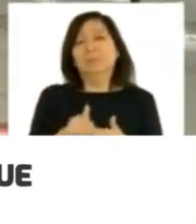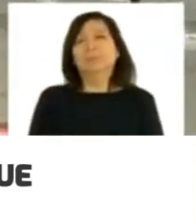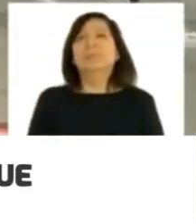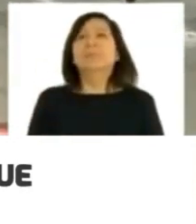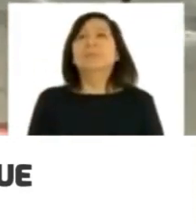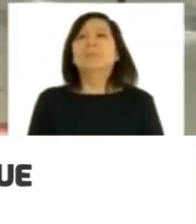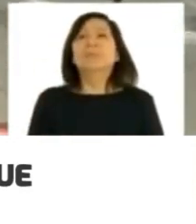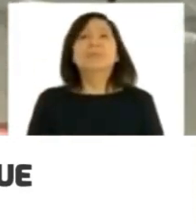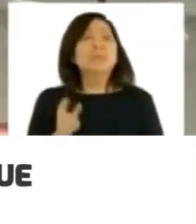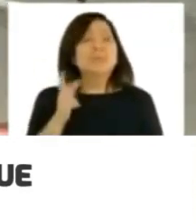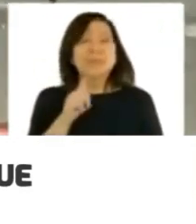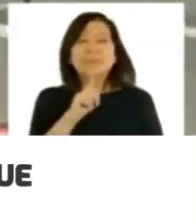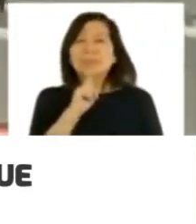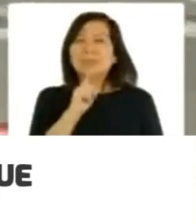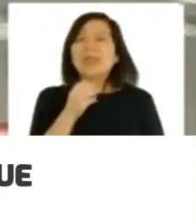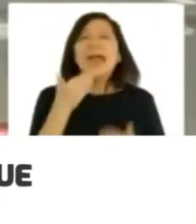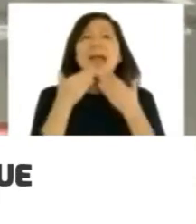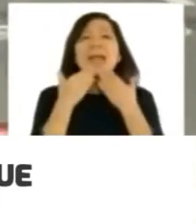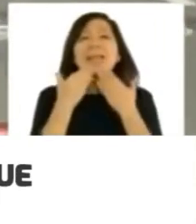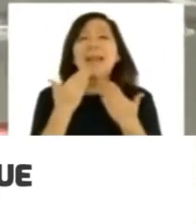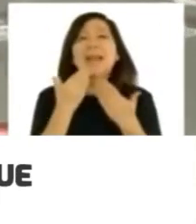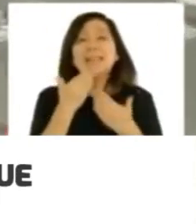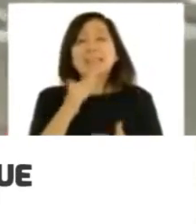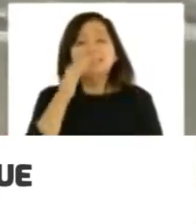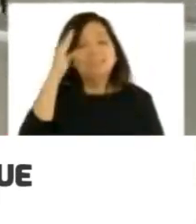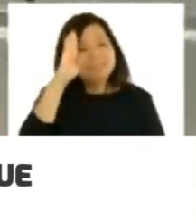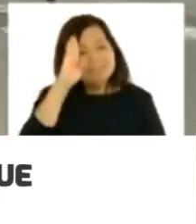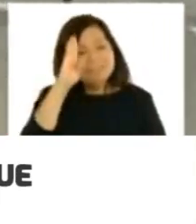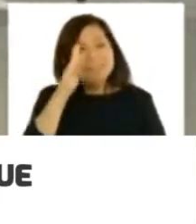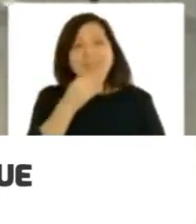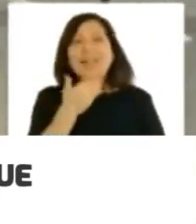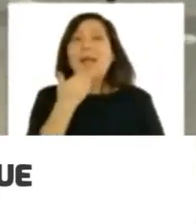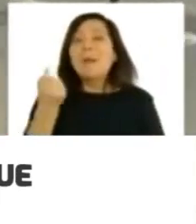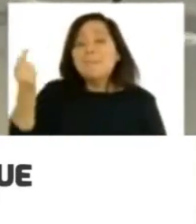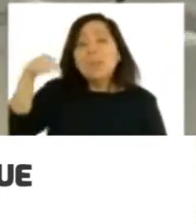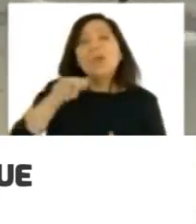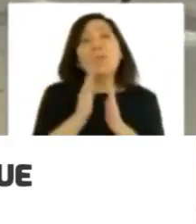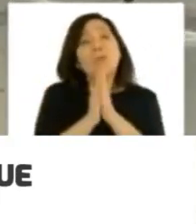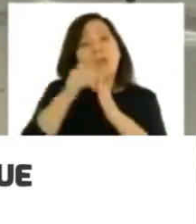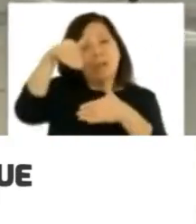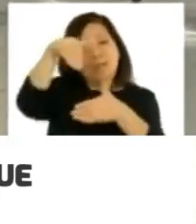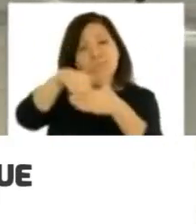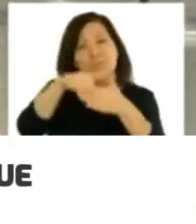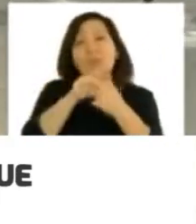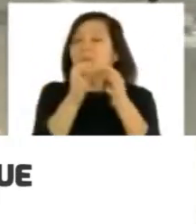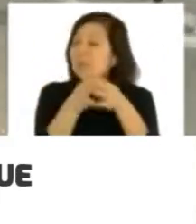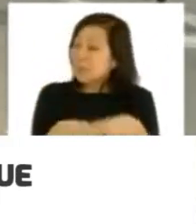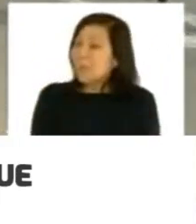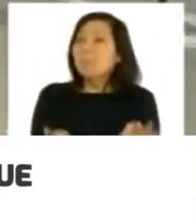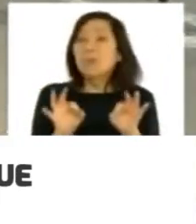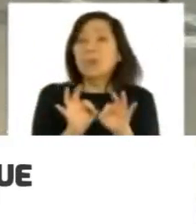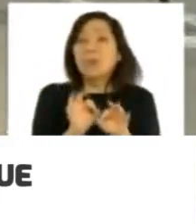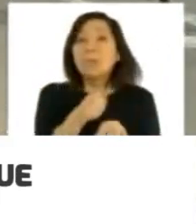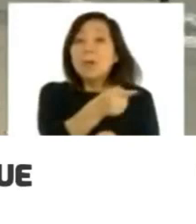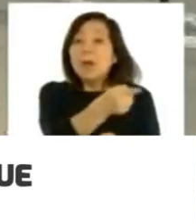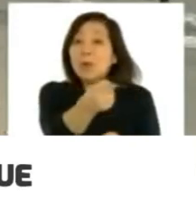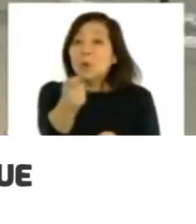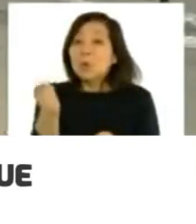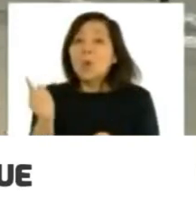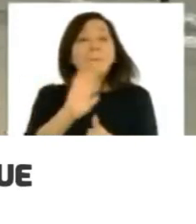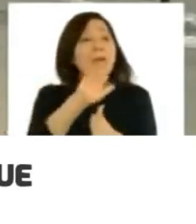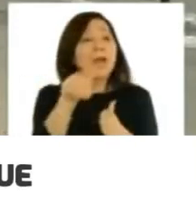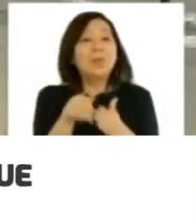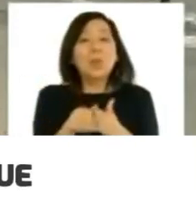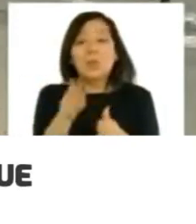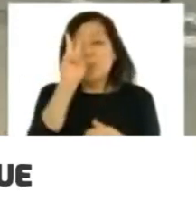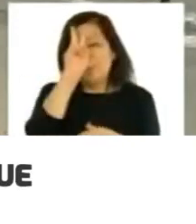Perdón, no lo he escuchado bien. Muchas gracias, señores. Por favor, vengan a votar. Es muy importante para ustedes y para todo